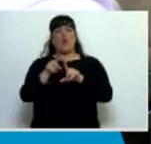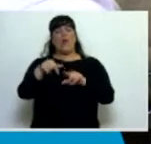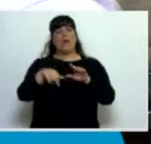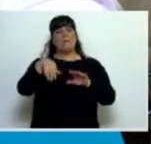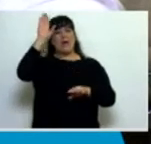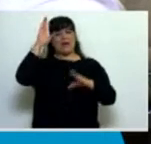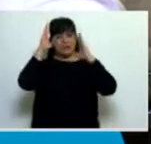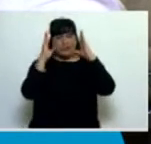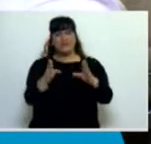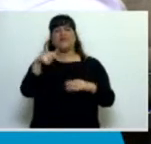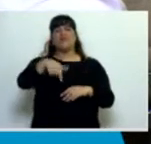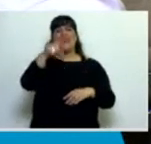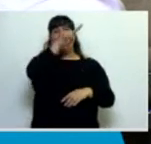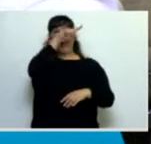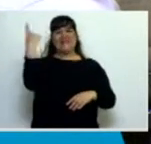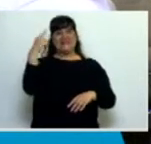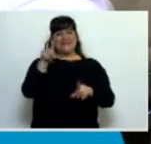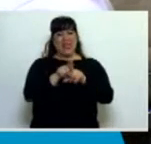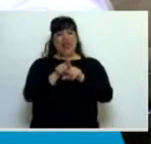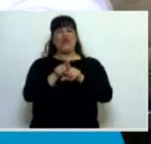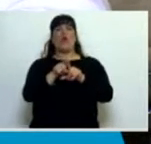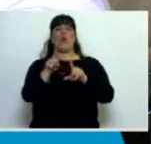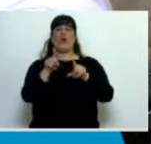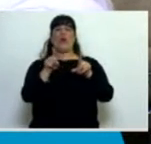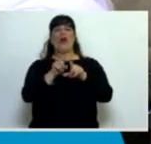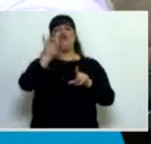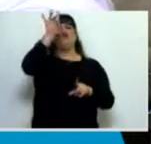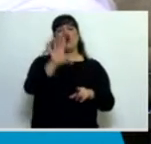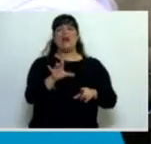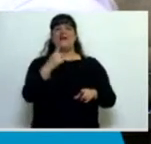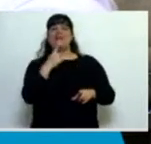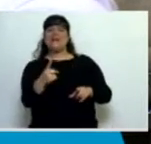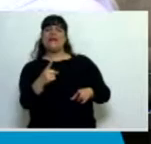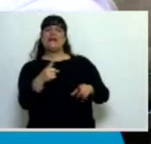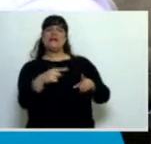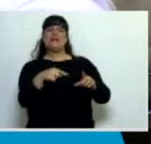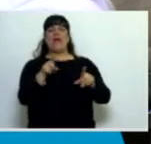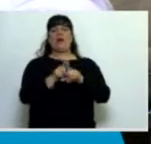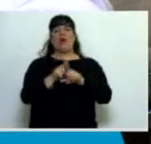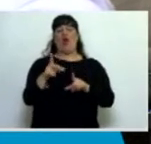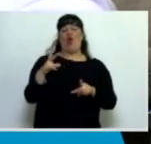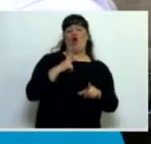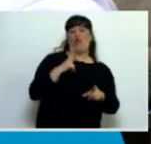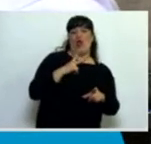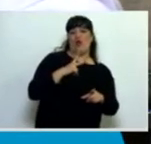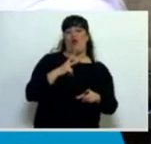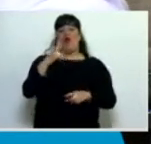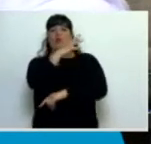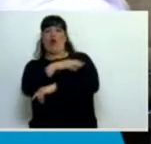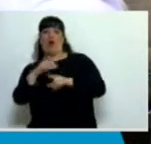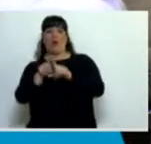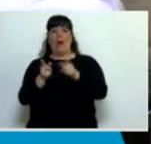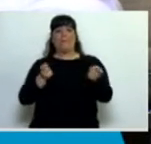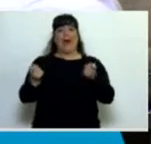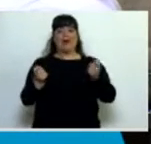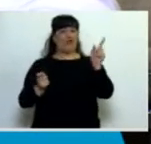sentido de tener un Estado que no sea meramente un árbitro entre los más poderosos y los más débiles, porque no